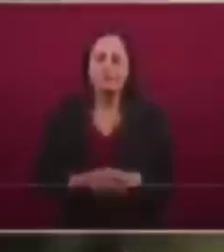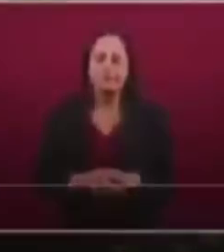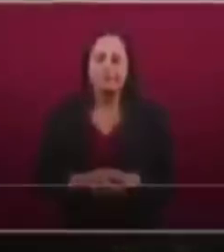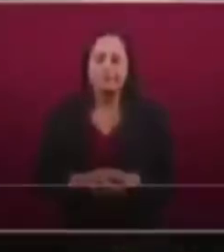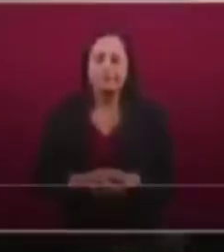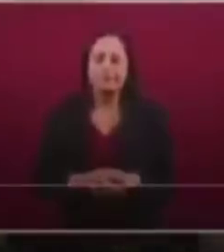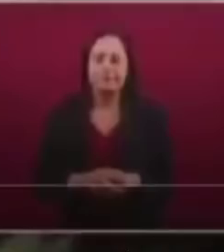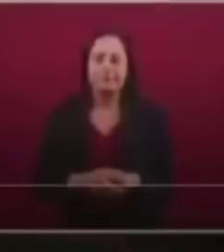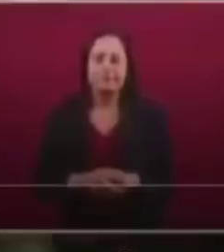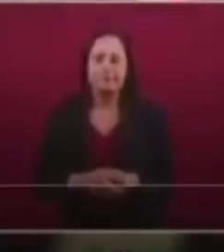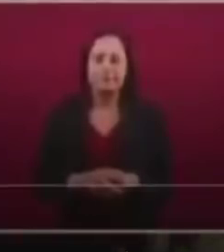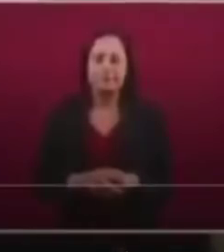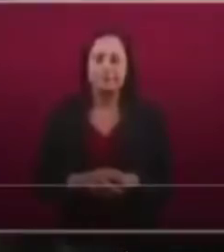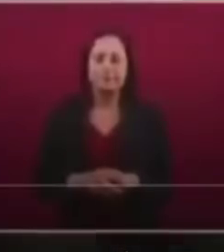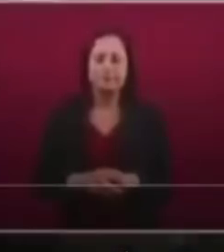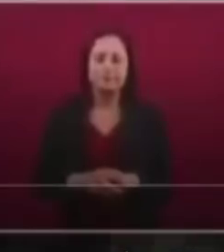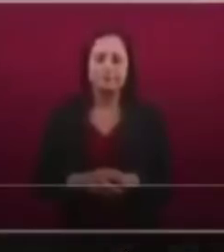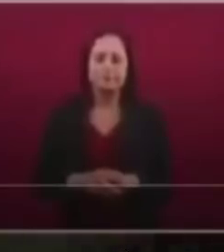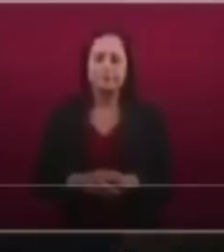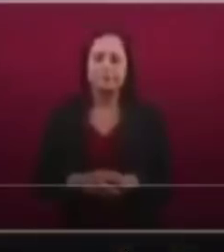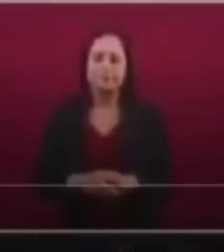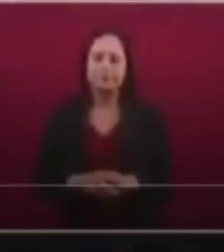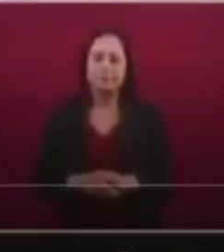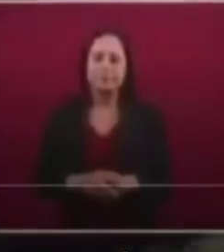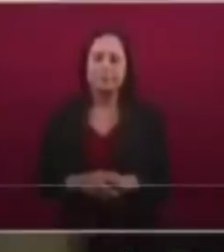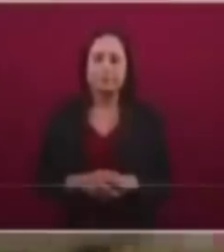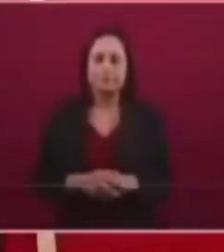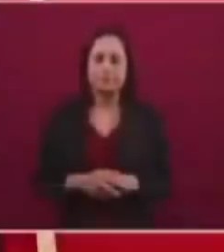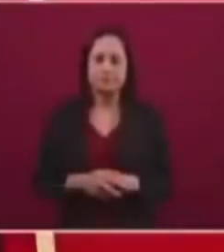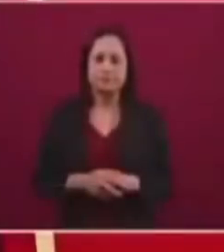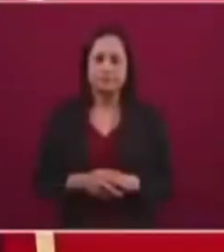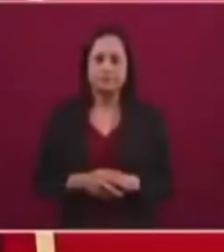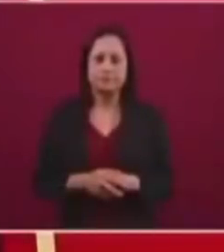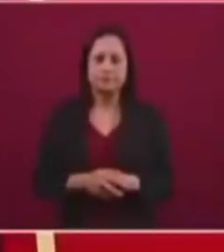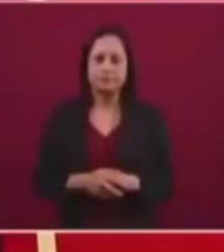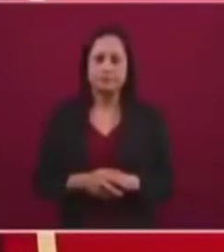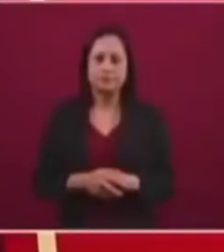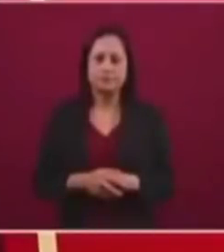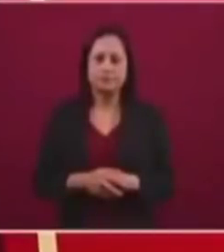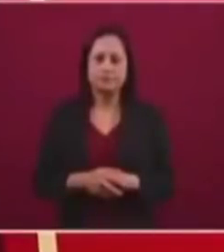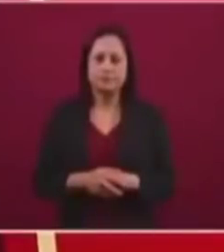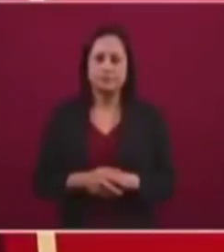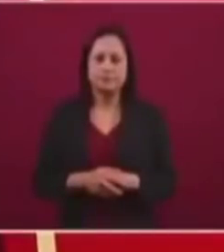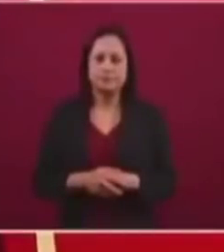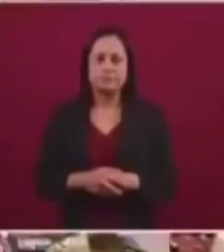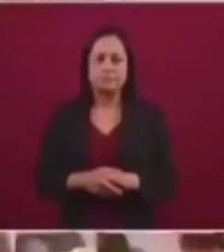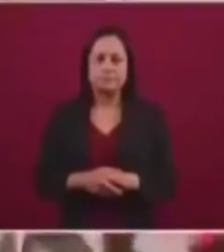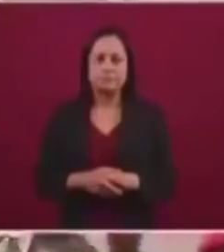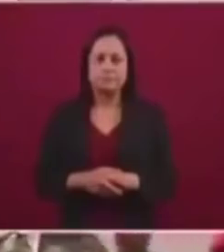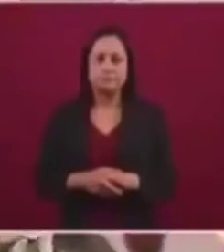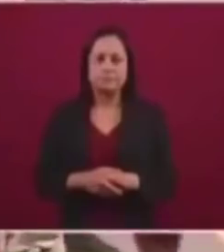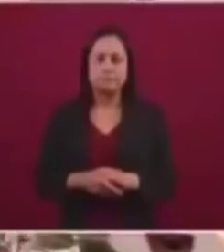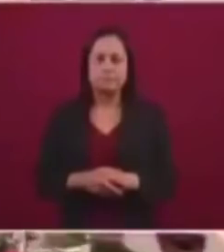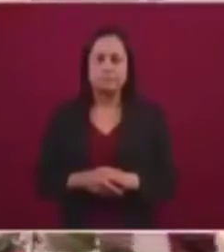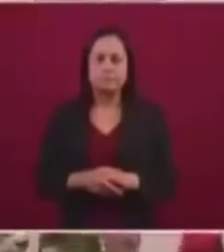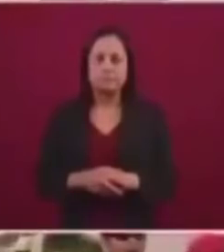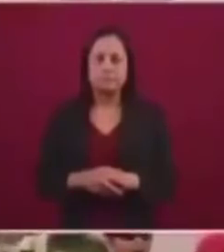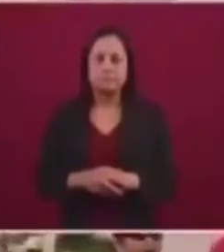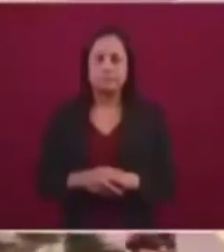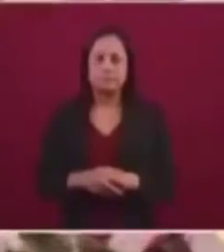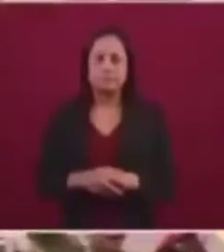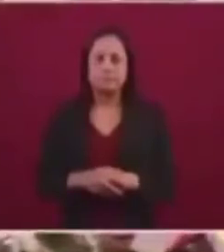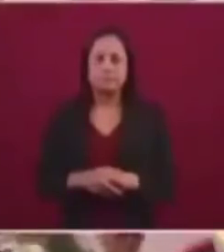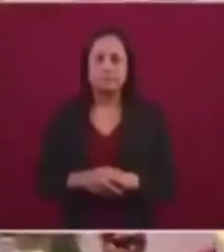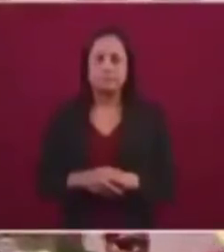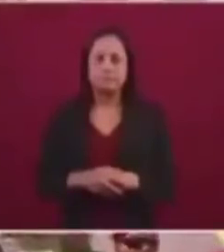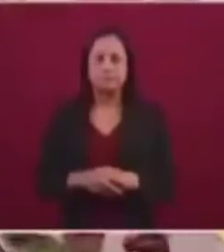dos tonalidades: verde selva, empleado en áreas geográficas de montaña, bosque o selva y desierto, que es